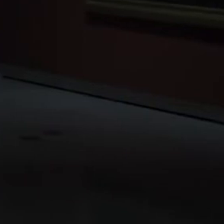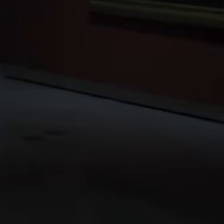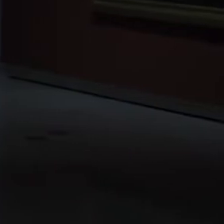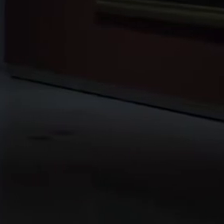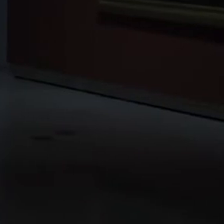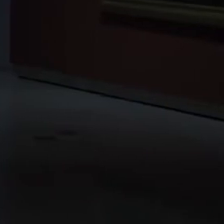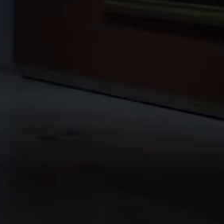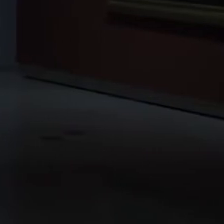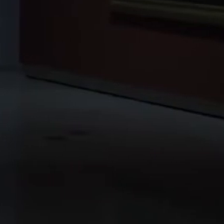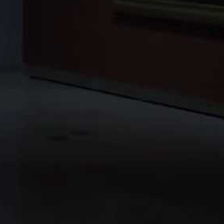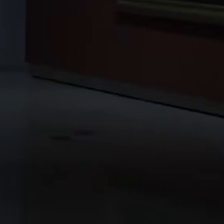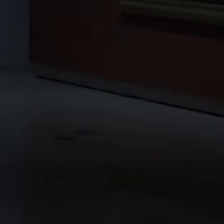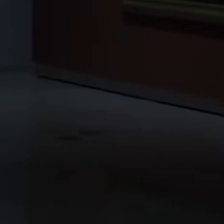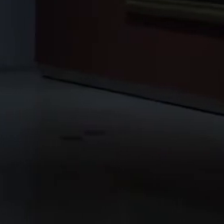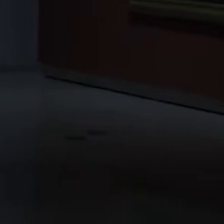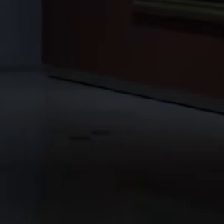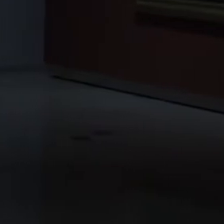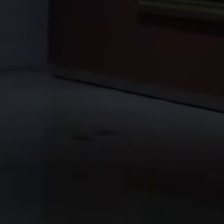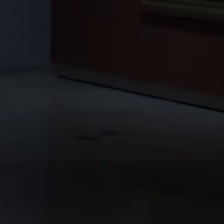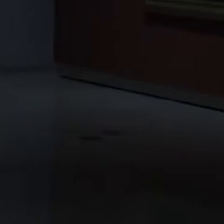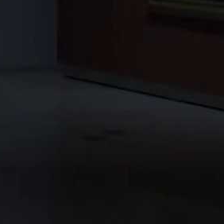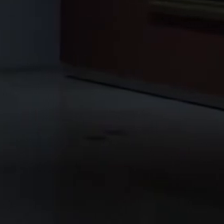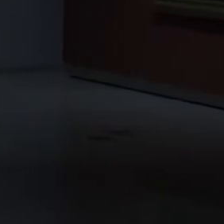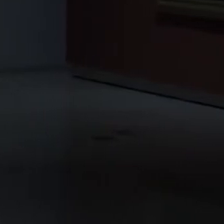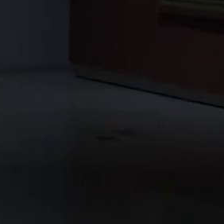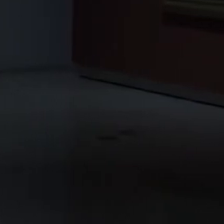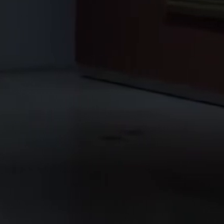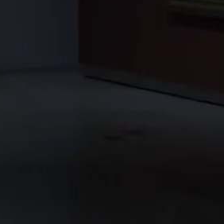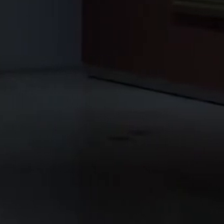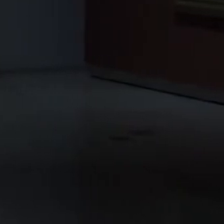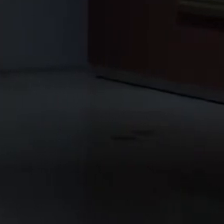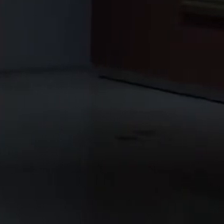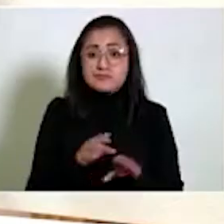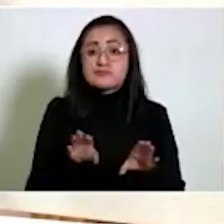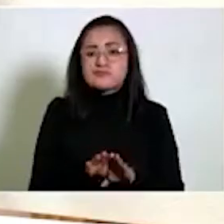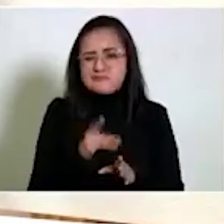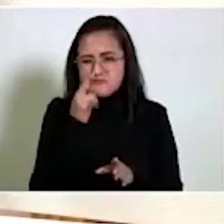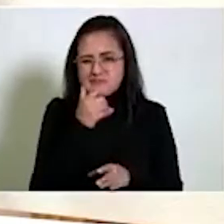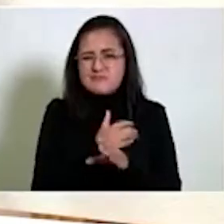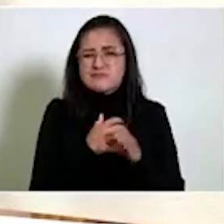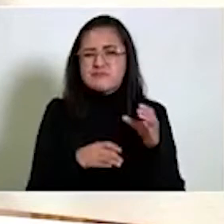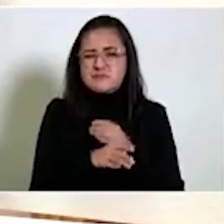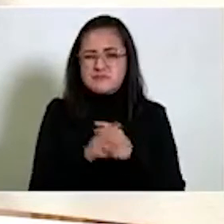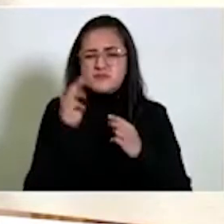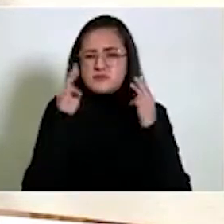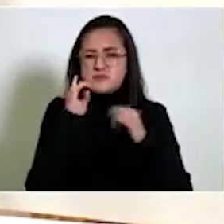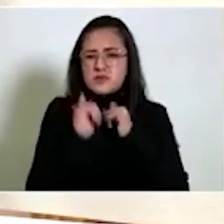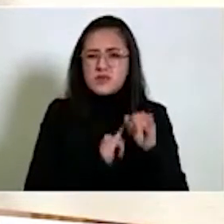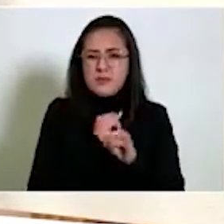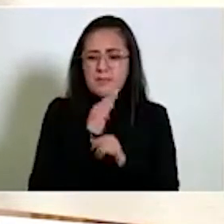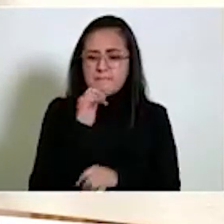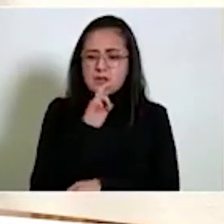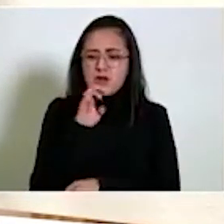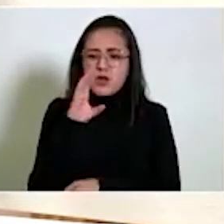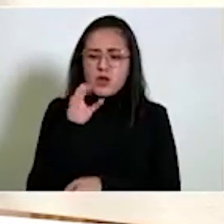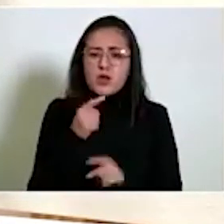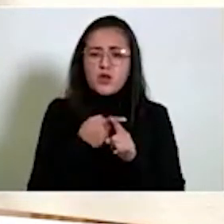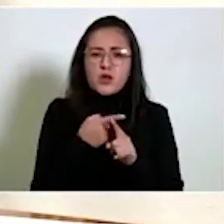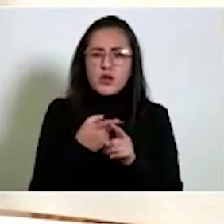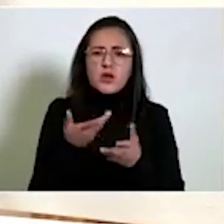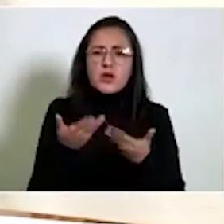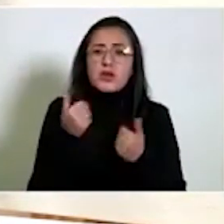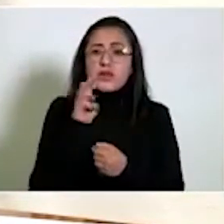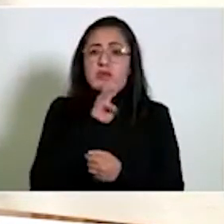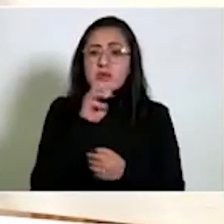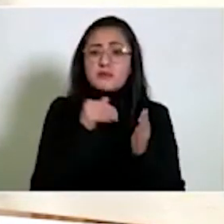se adquirieron obras de arte sobrevaluadas de una casa de antigüedades inexistente. En el Museo Internacional del Barroco se apertó un fideicomiso